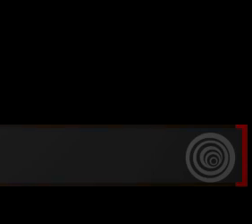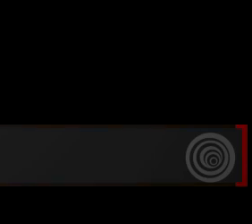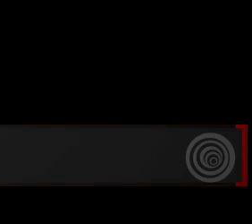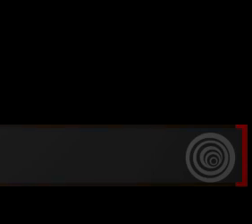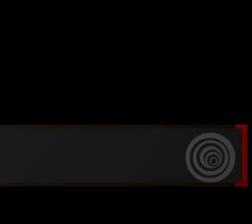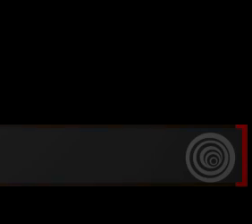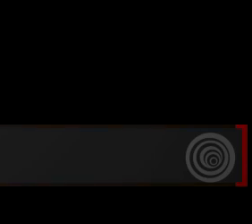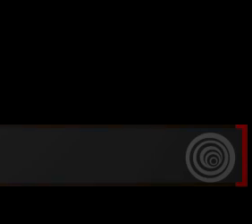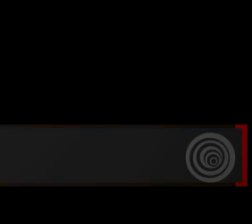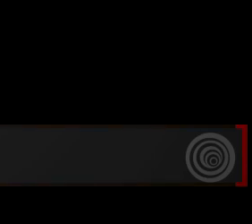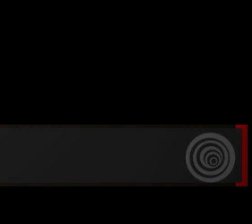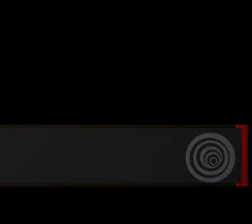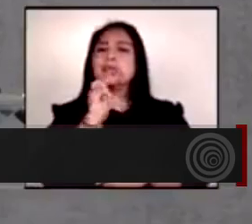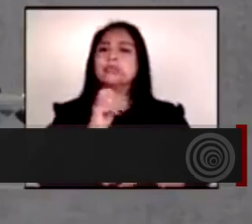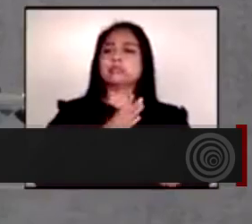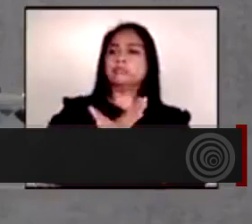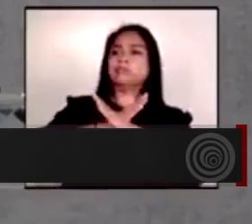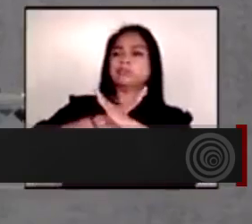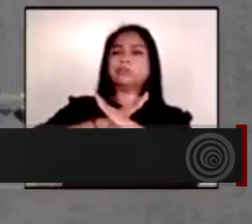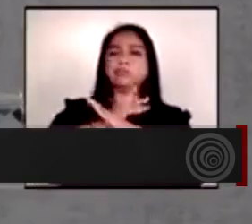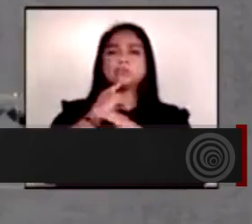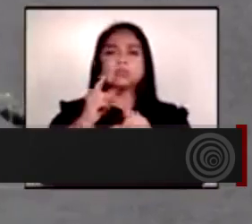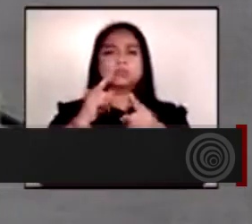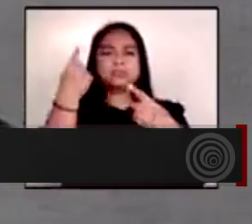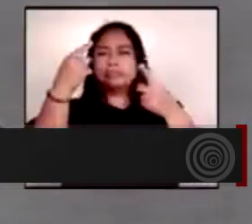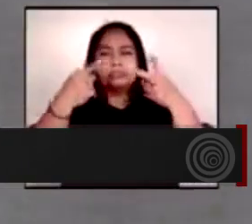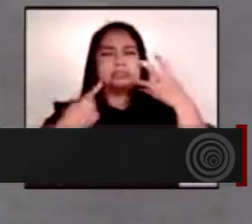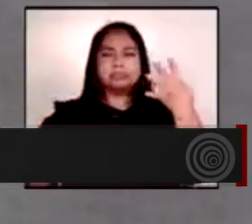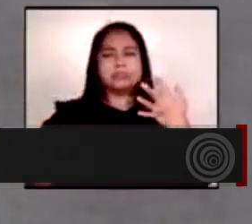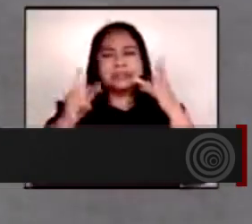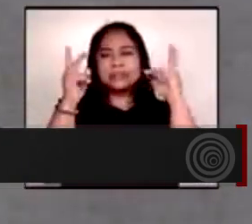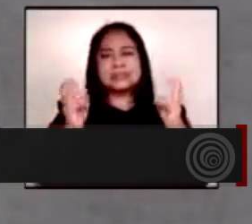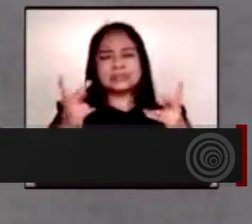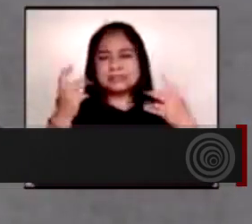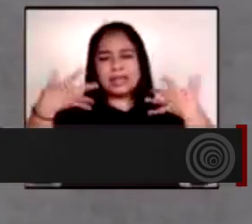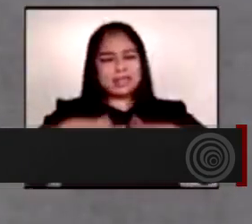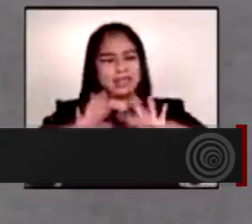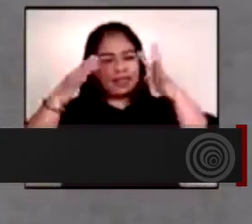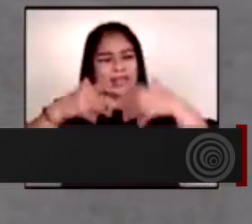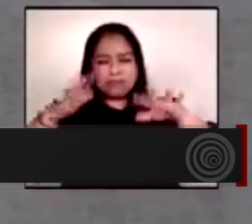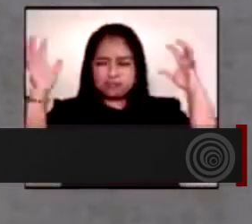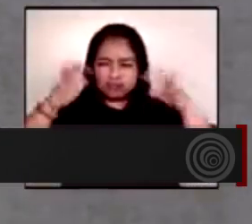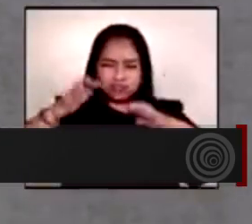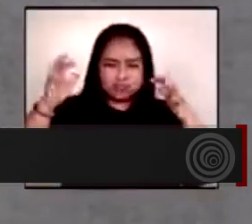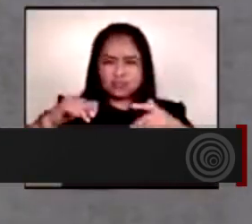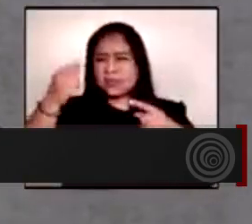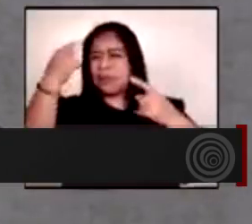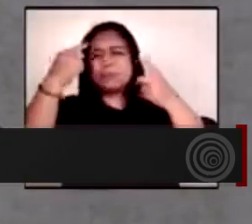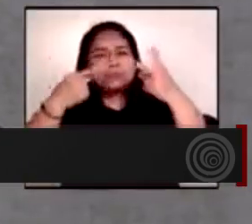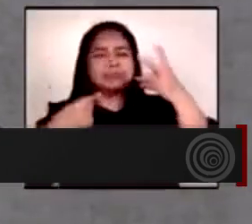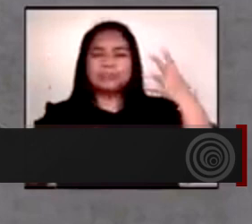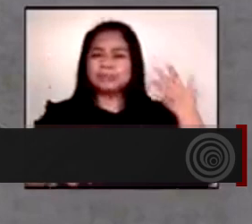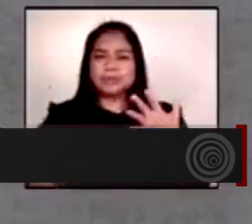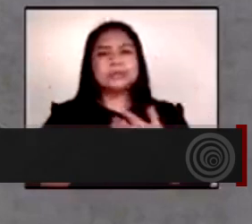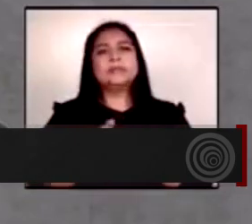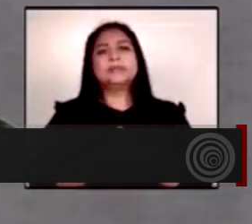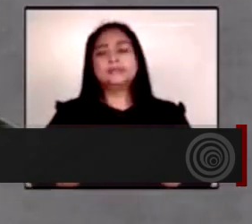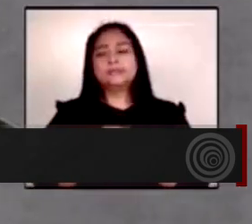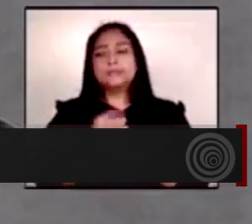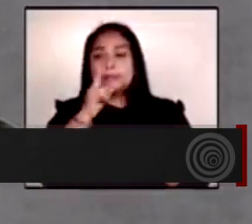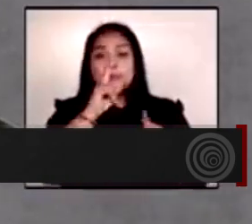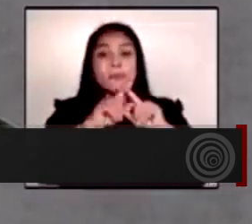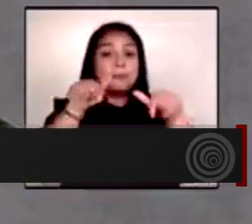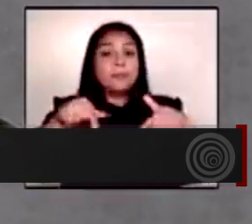ciudadanos estén mejor protegidos contra fenómenos ecológicos imprevistos. Esta iniciativa abre vías